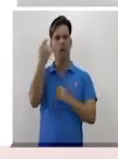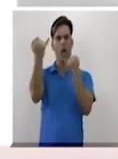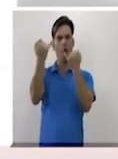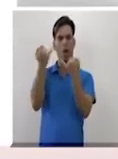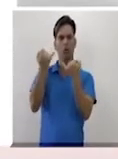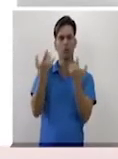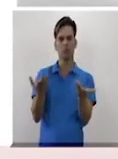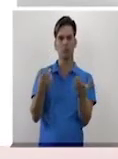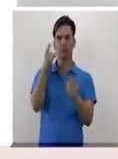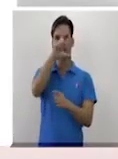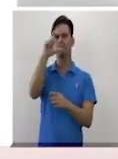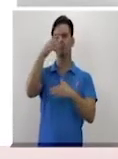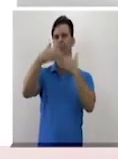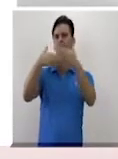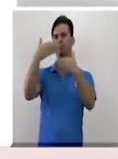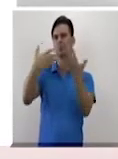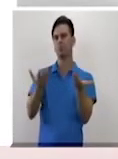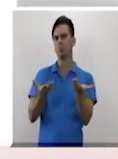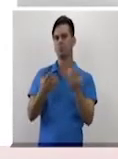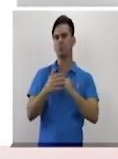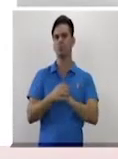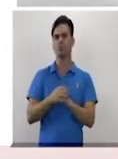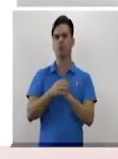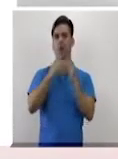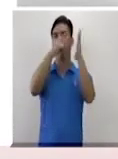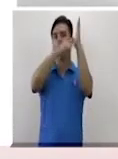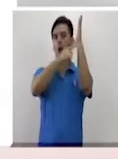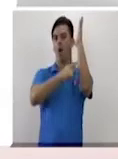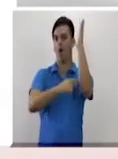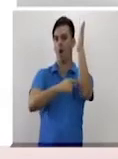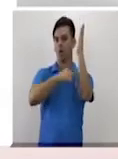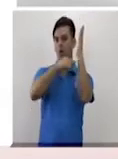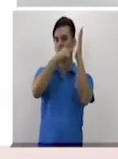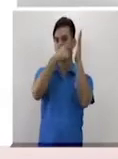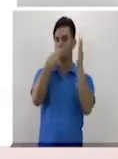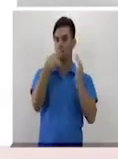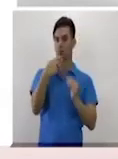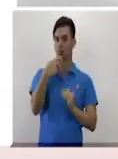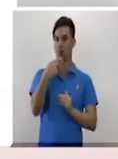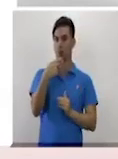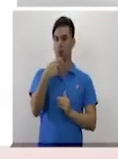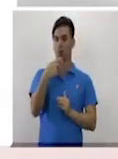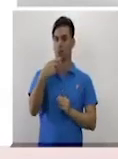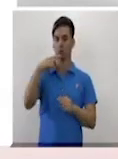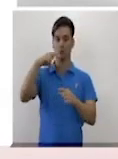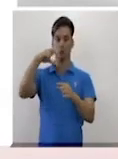les comentaba que nos decían que la altura del tornillo es igual a la altura del cilindro,